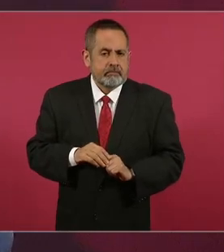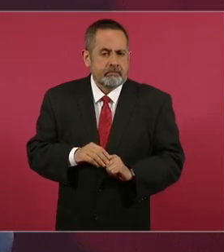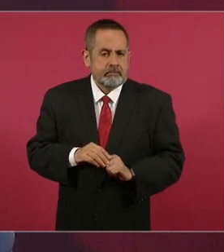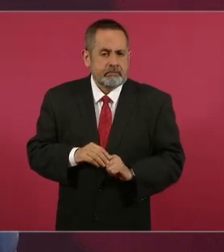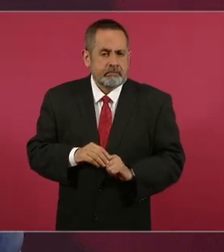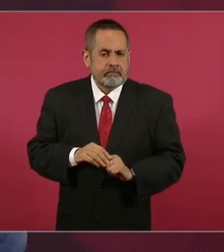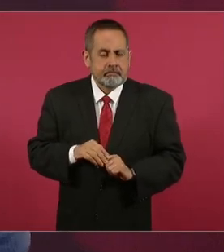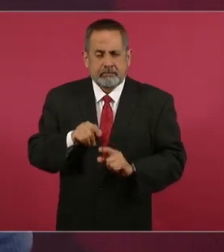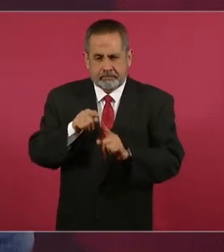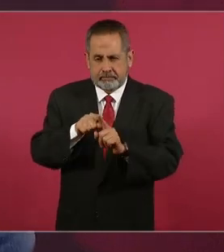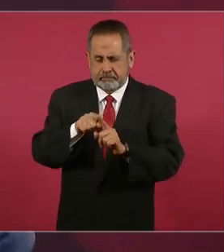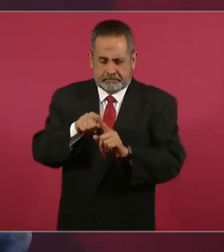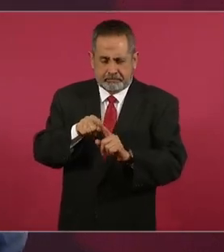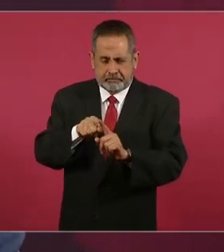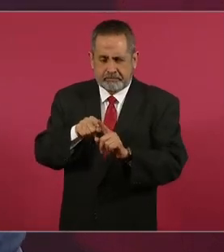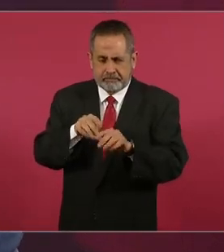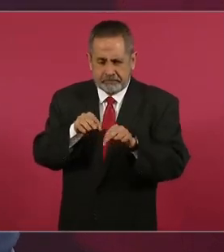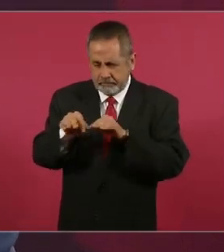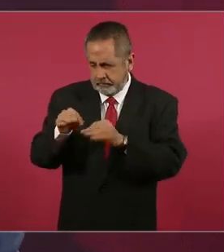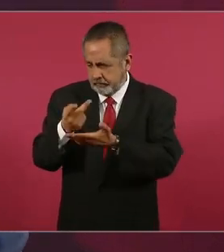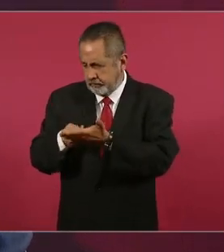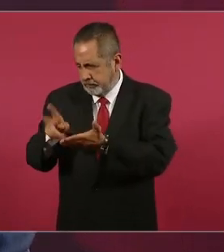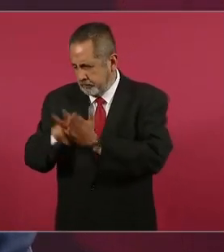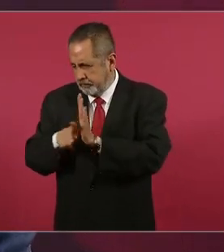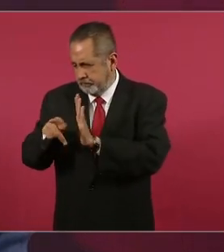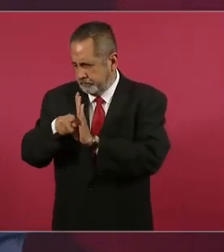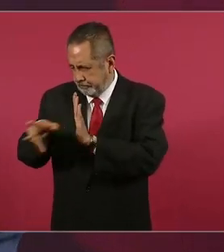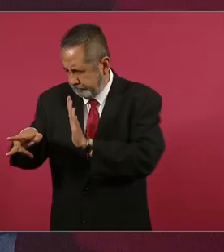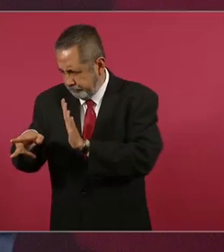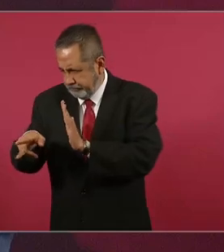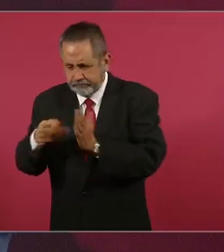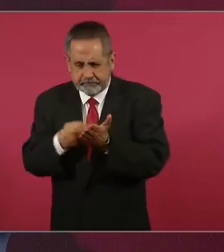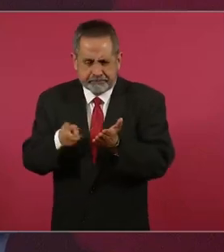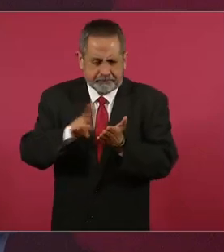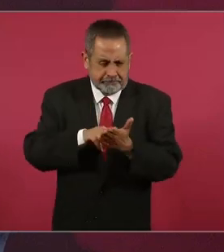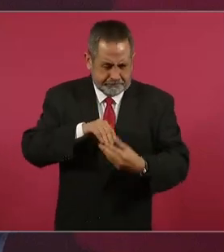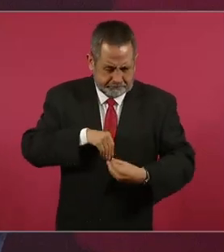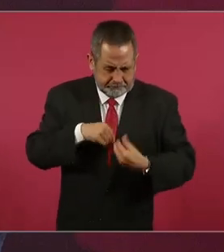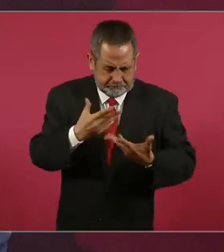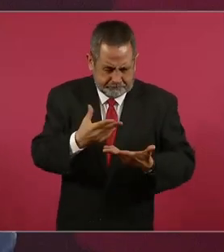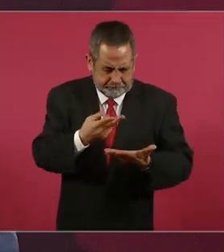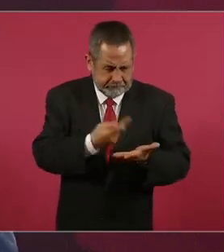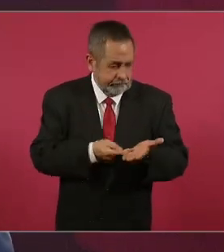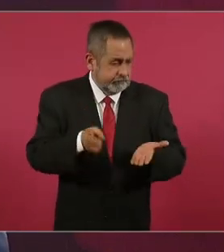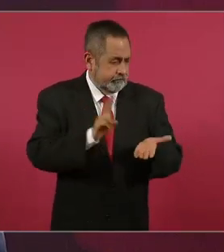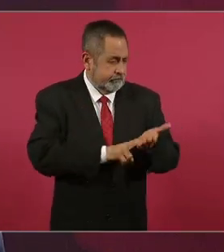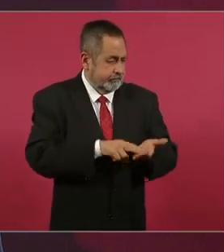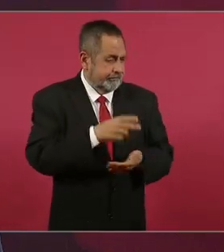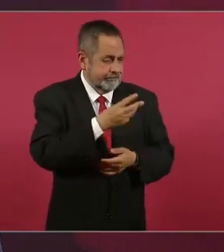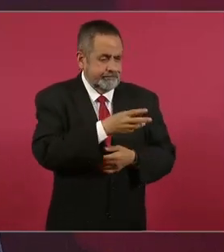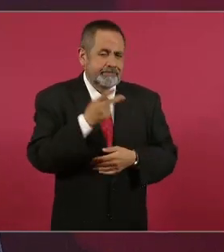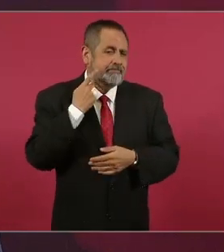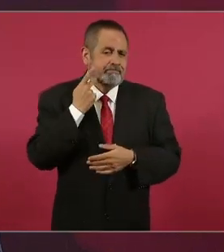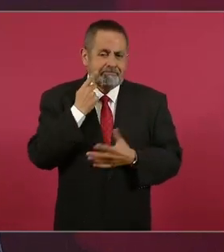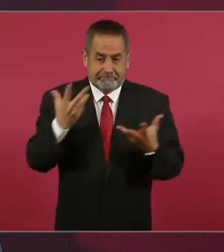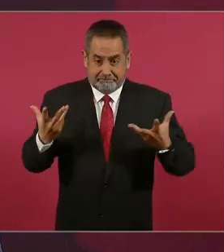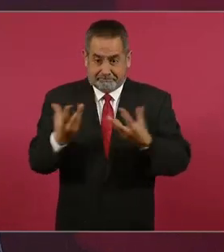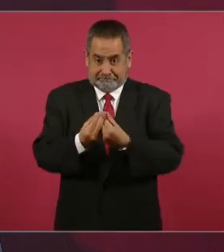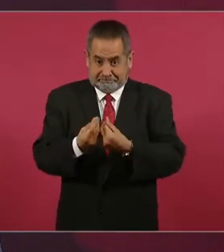a la poesía, al periodismo y a la política.